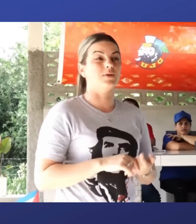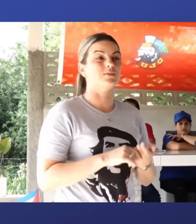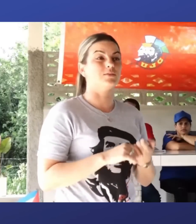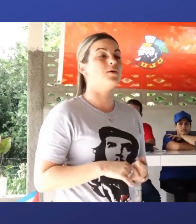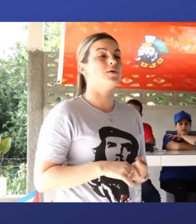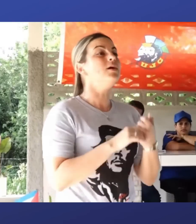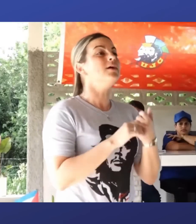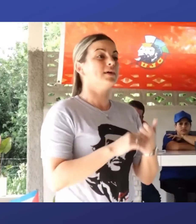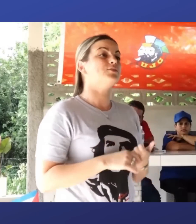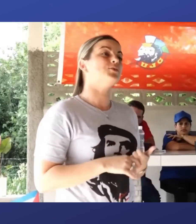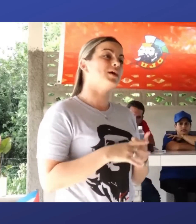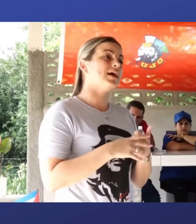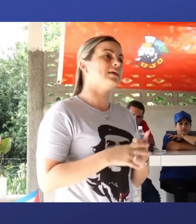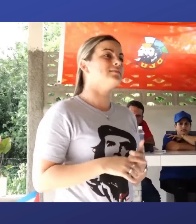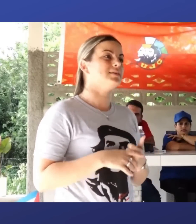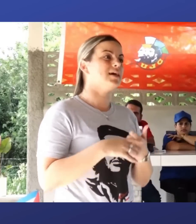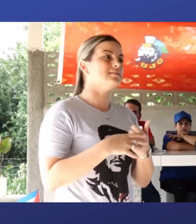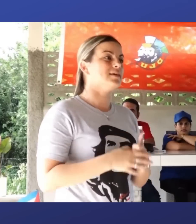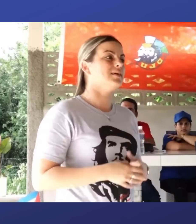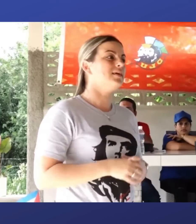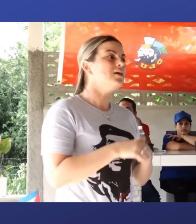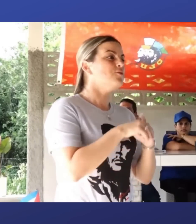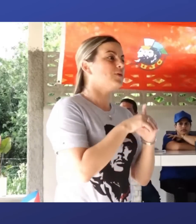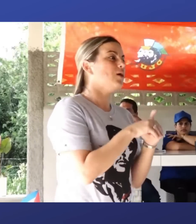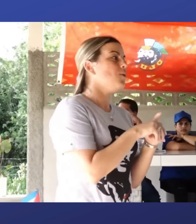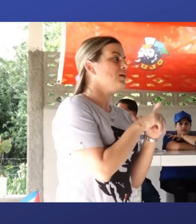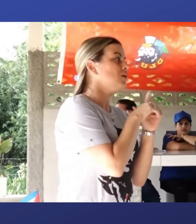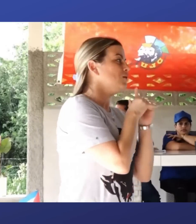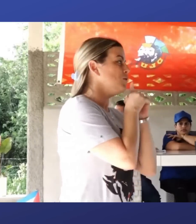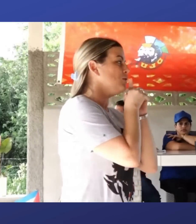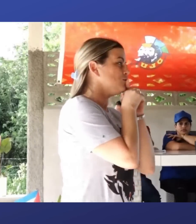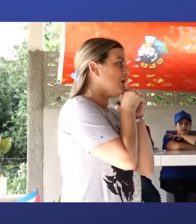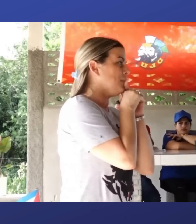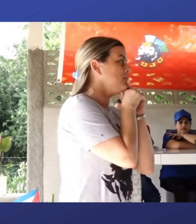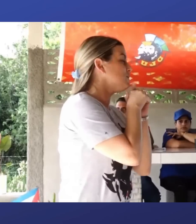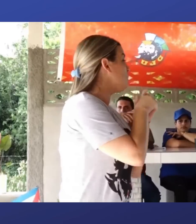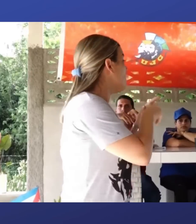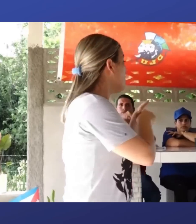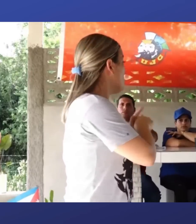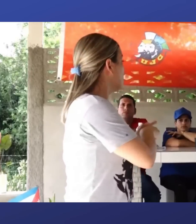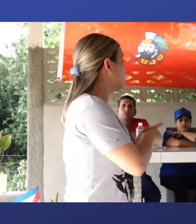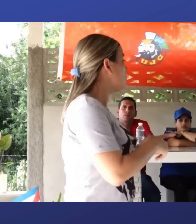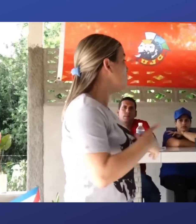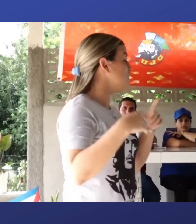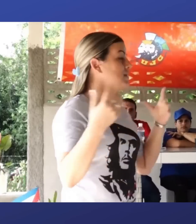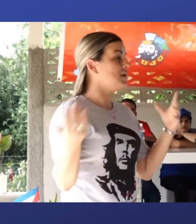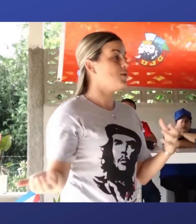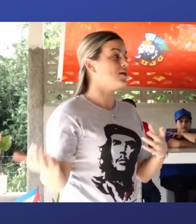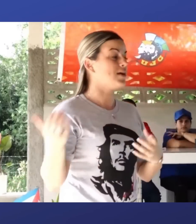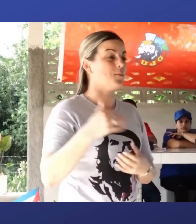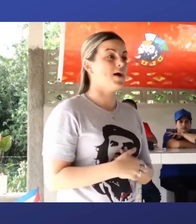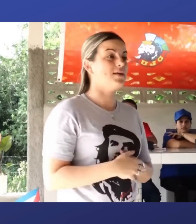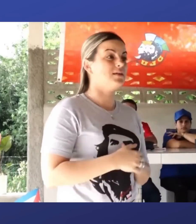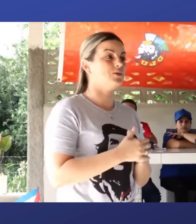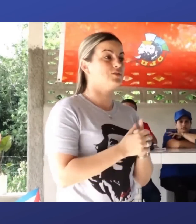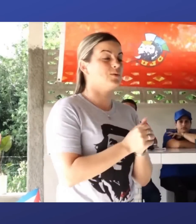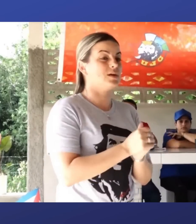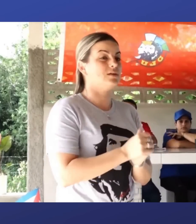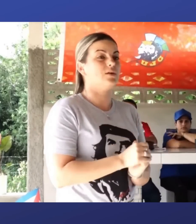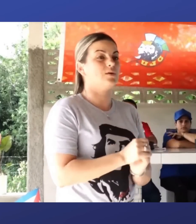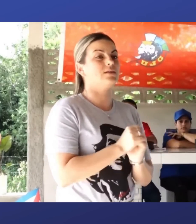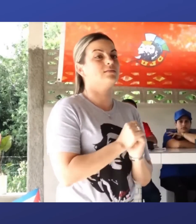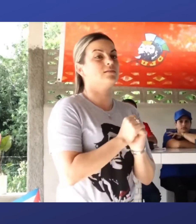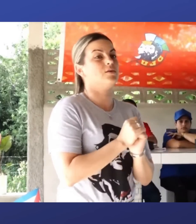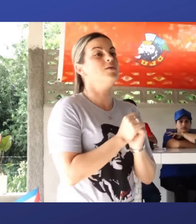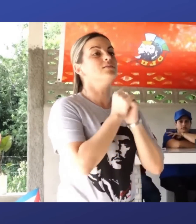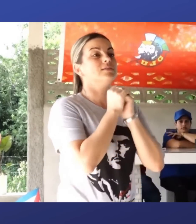nobles en nuestro pueblo que eso nos da la garantía de seguir fraguando no solamente una mejor ju ventud como dice el eslogan que acompaña el